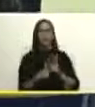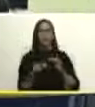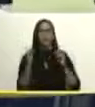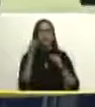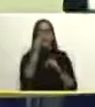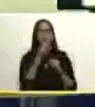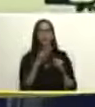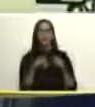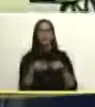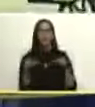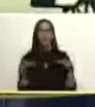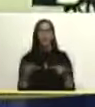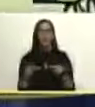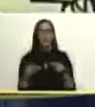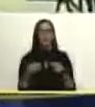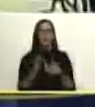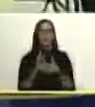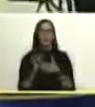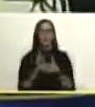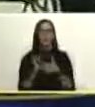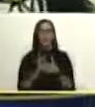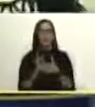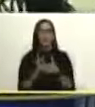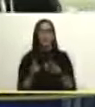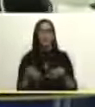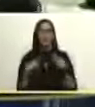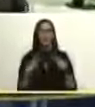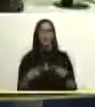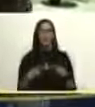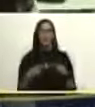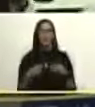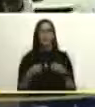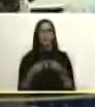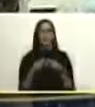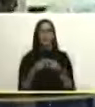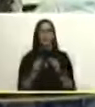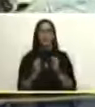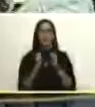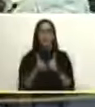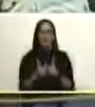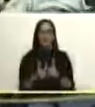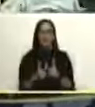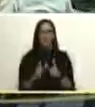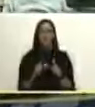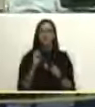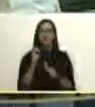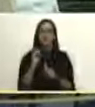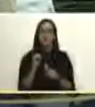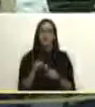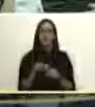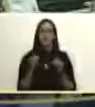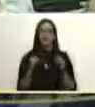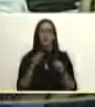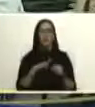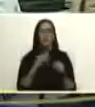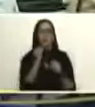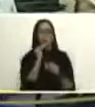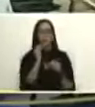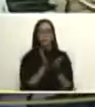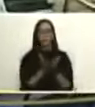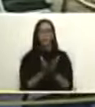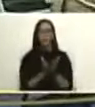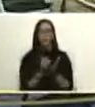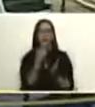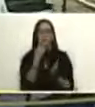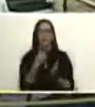bello espacio puesto en funcionamiento nuevo, de paquetico, desde cero. Aquí están los muchachos estudiando y